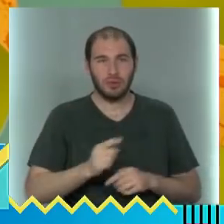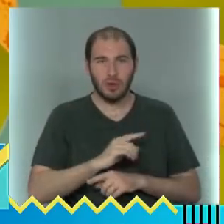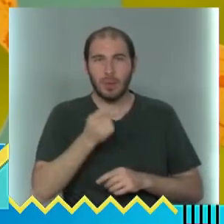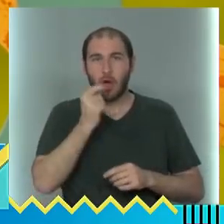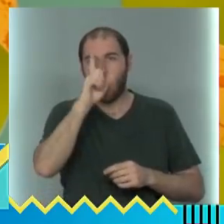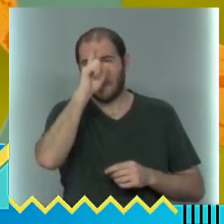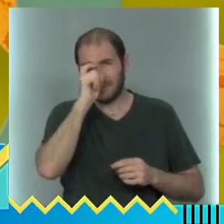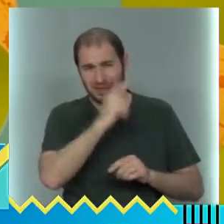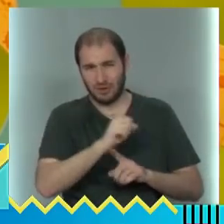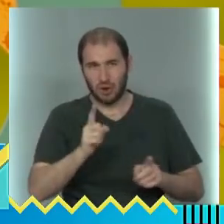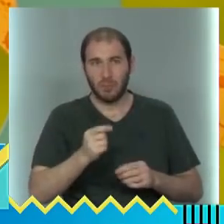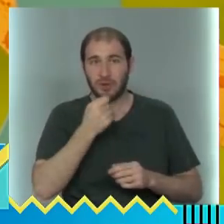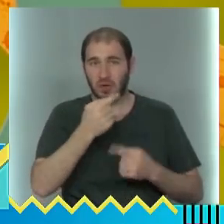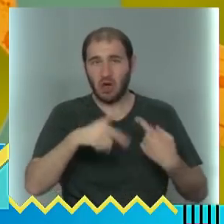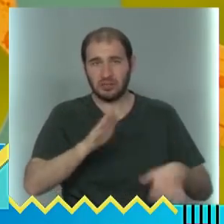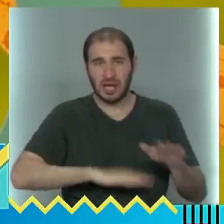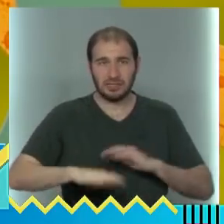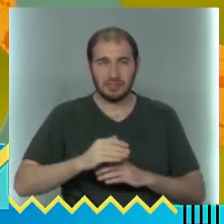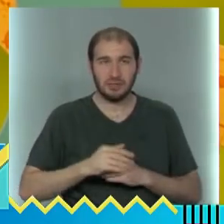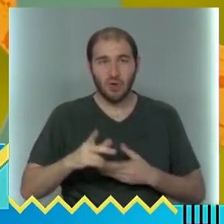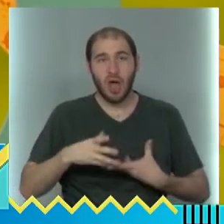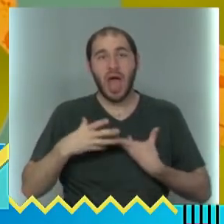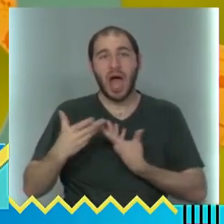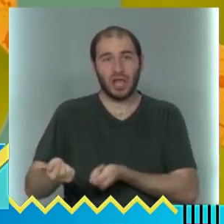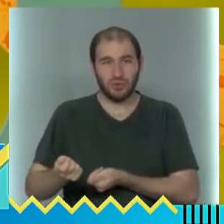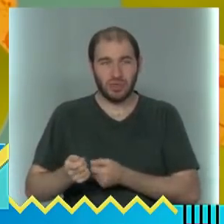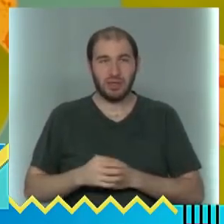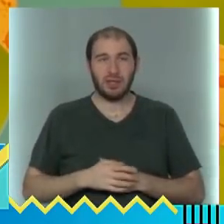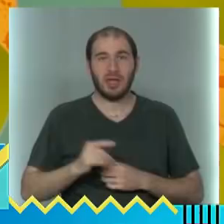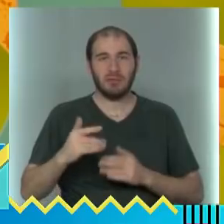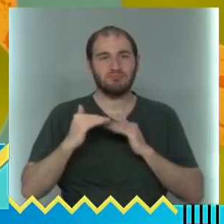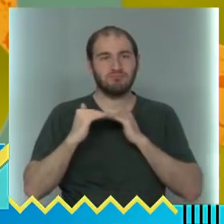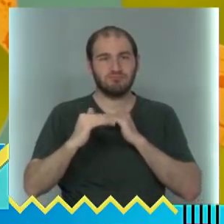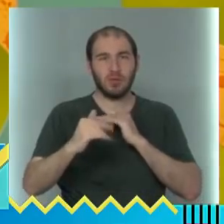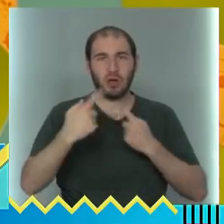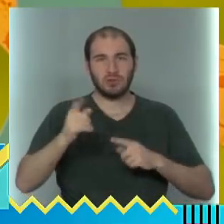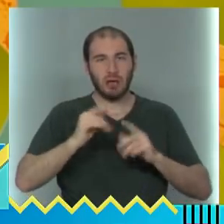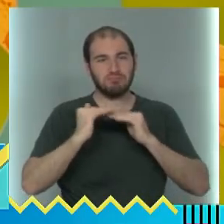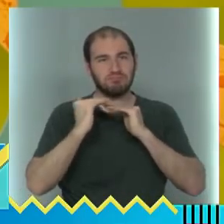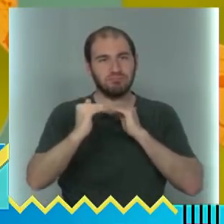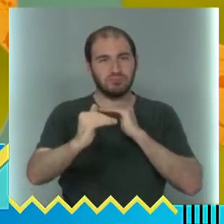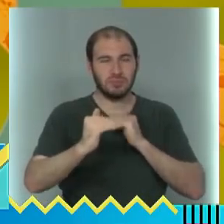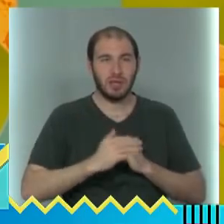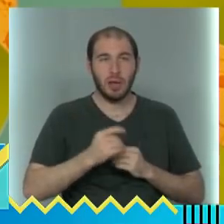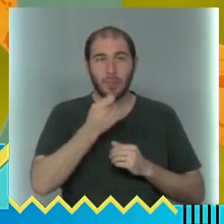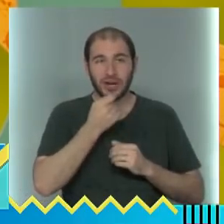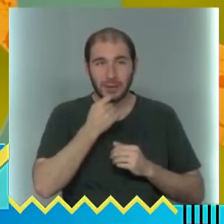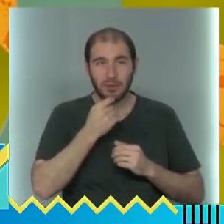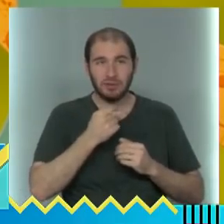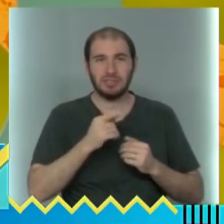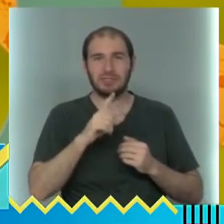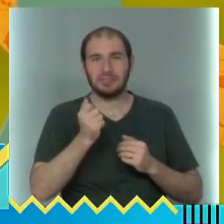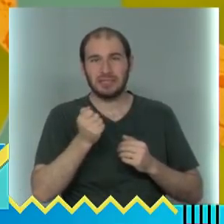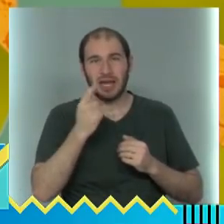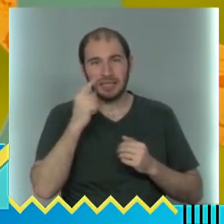un hospital, ¿sí? Puede hacer actividades que le van a ayudar a mantener ciertas funciones. Hay muchas como es el tai